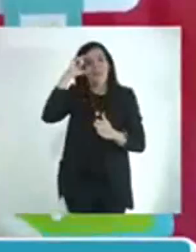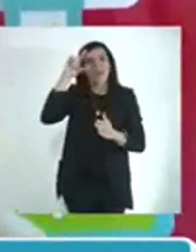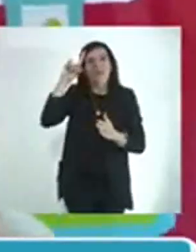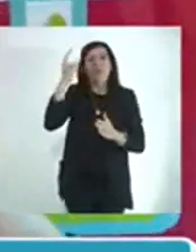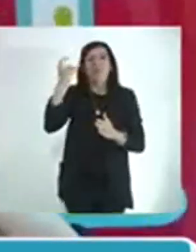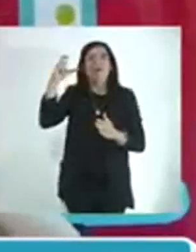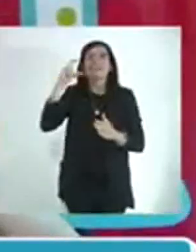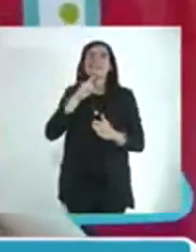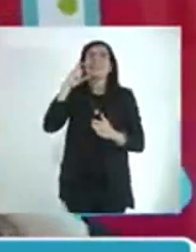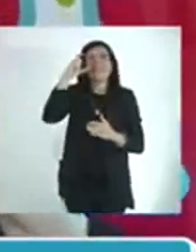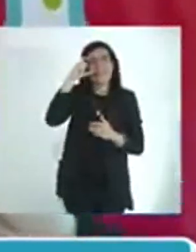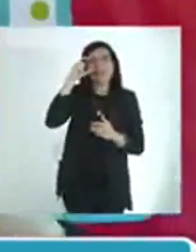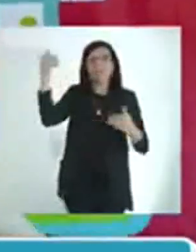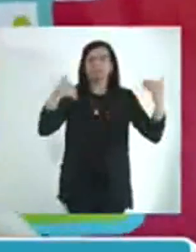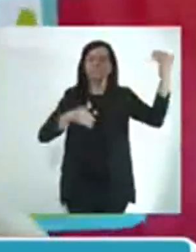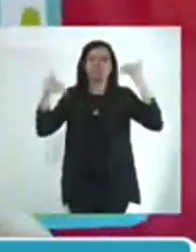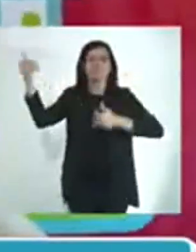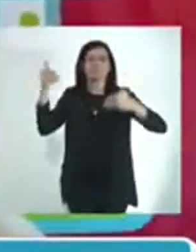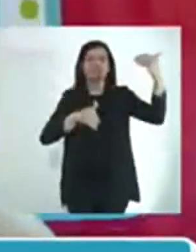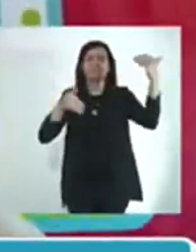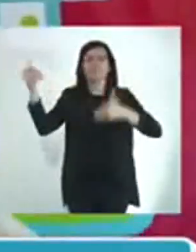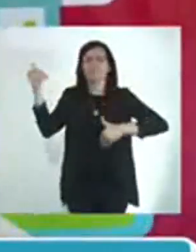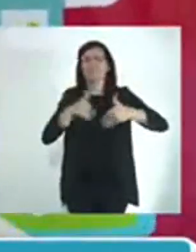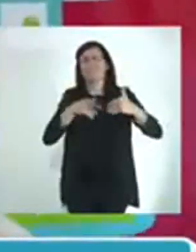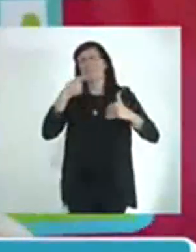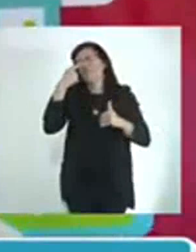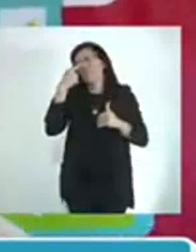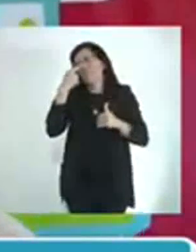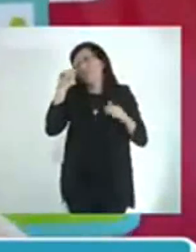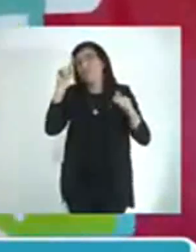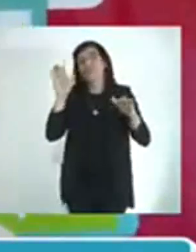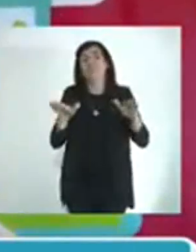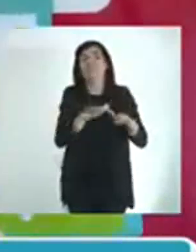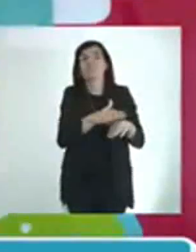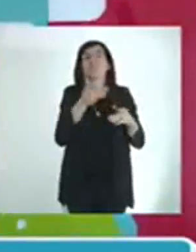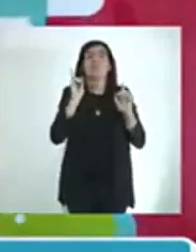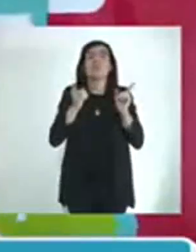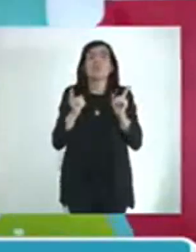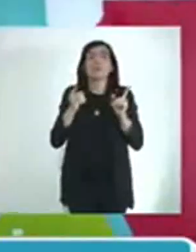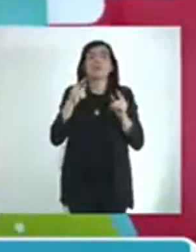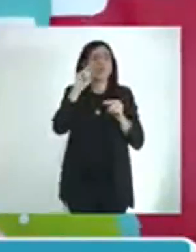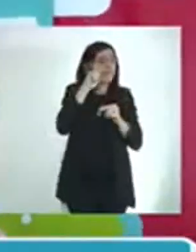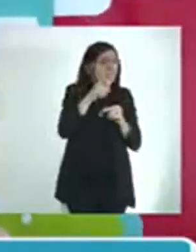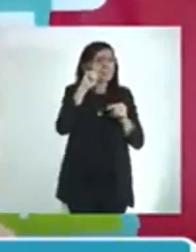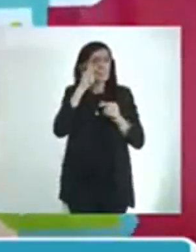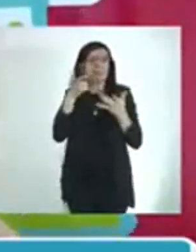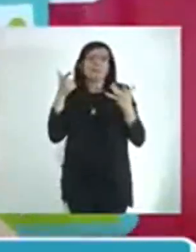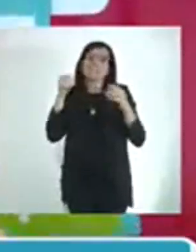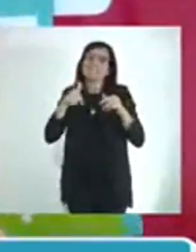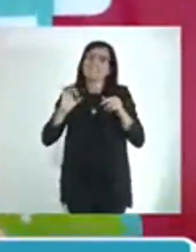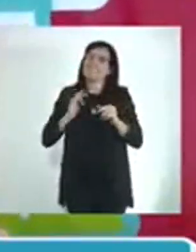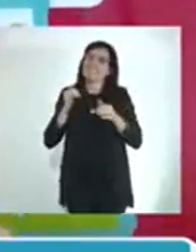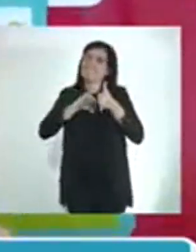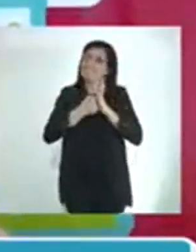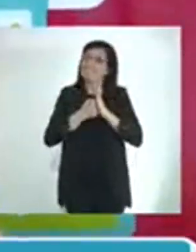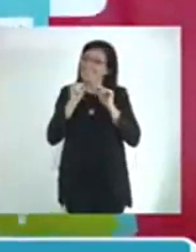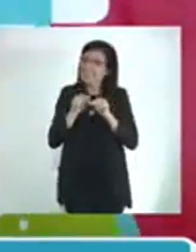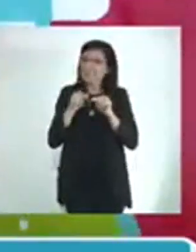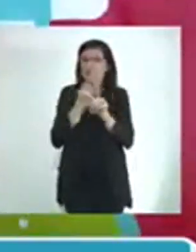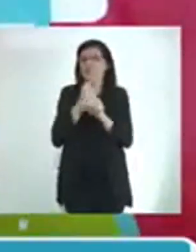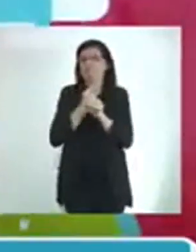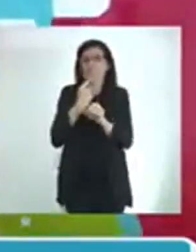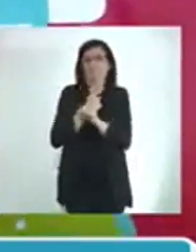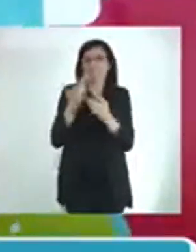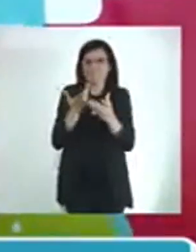de chicos, de comunidad en general, de docentes. Así que bueno, muy agradecidos que hoy estén acá en el CIDE